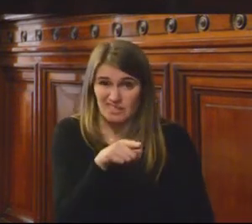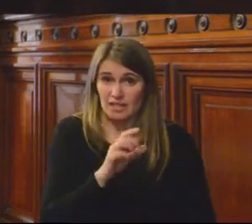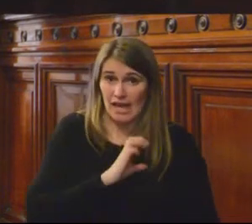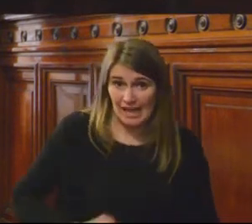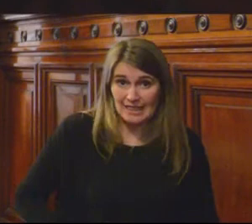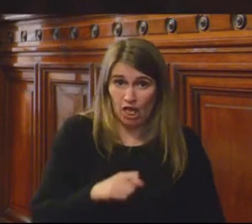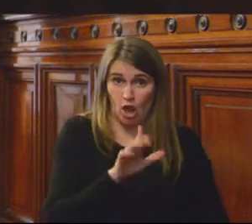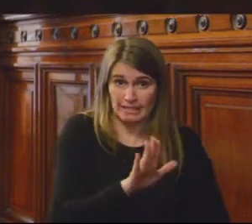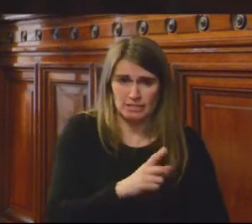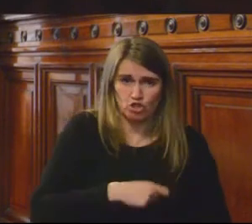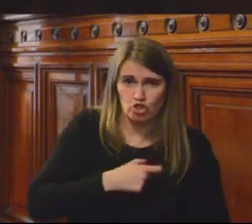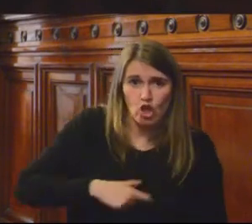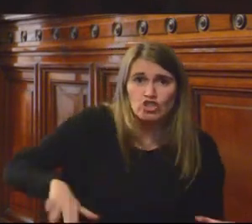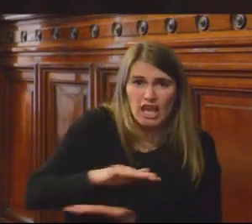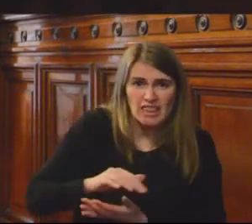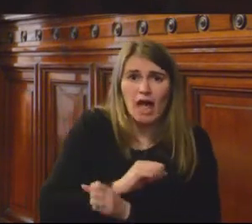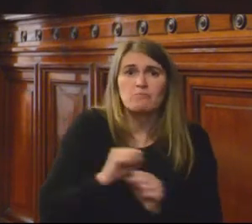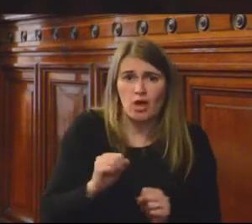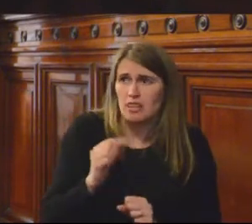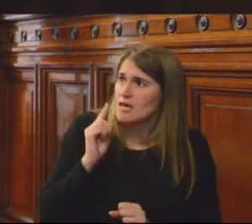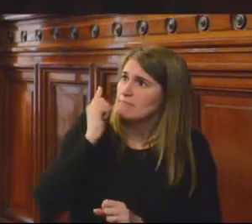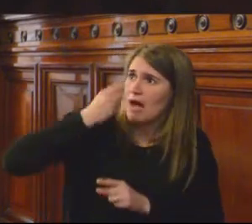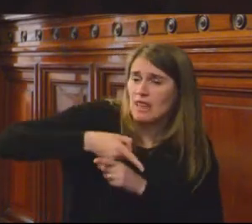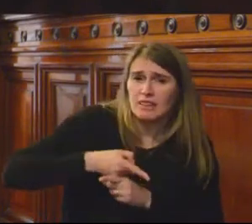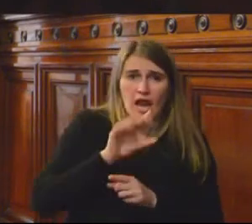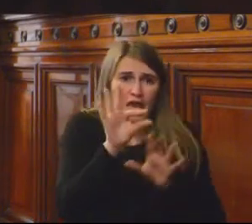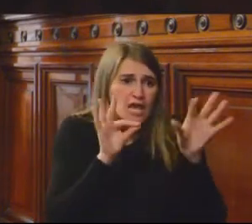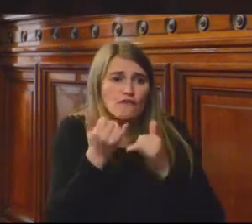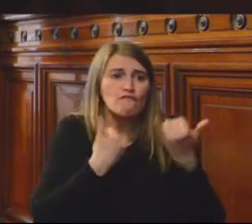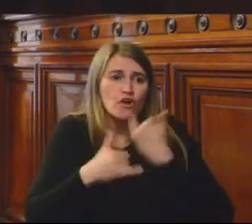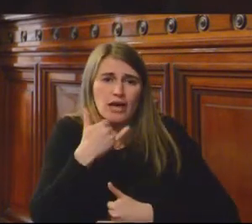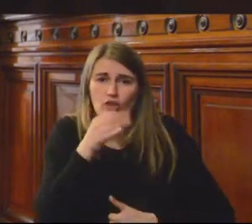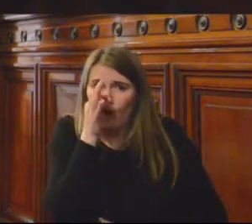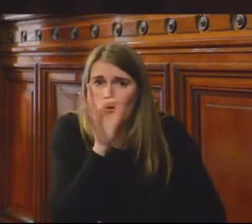sociedad venezolana tiene el derecho a definir y escoger la información que quiera.